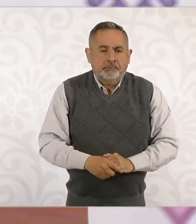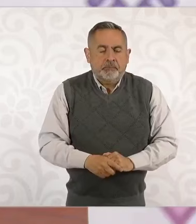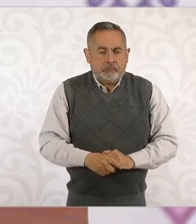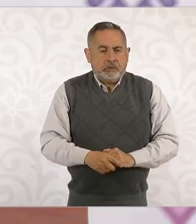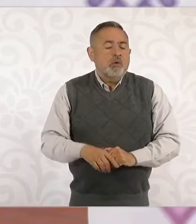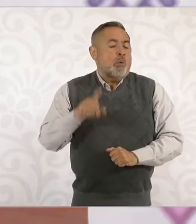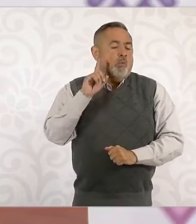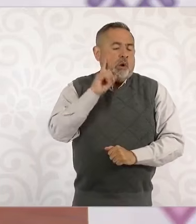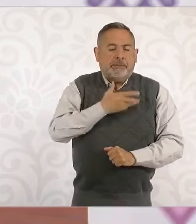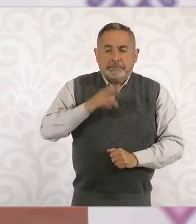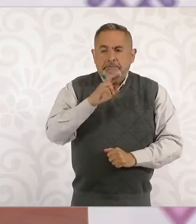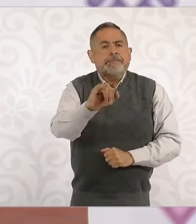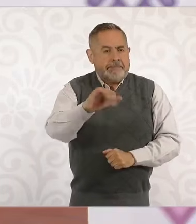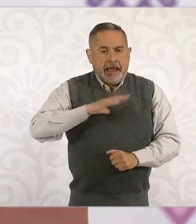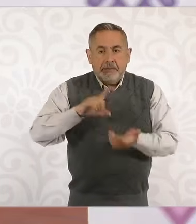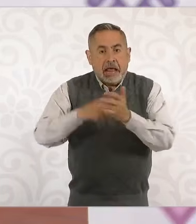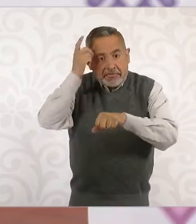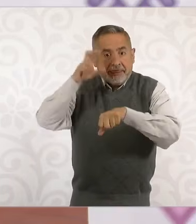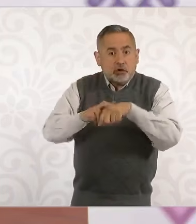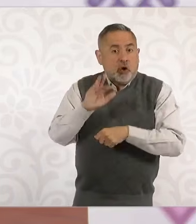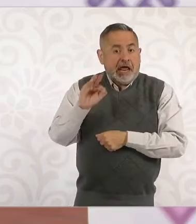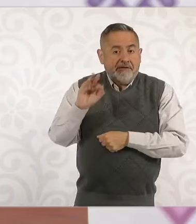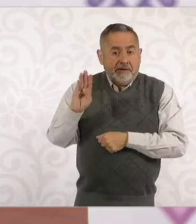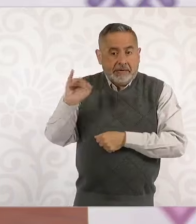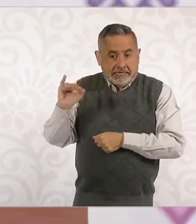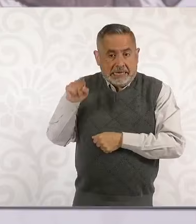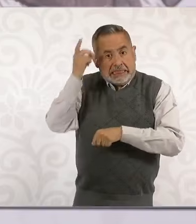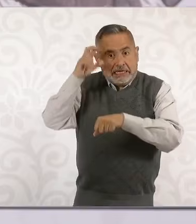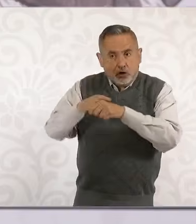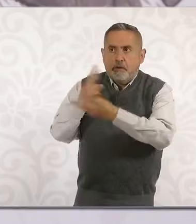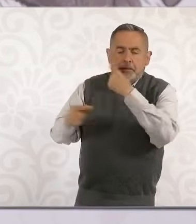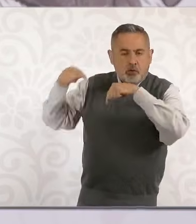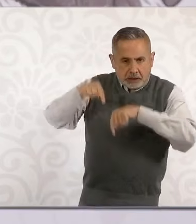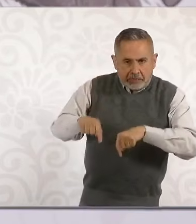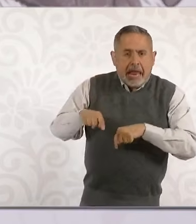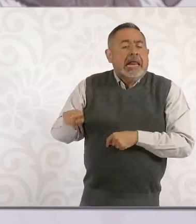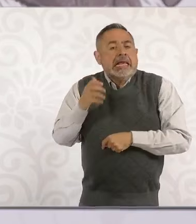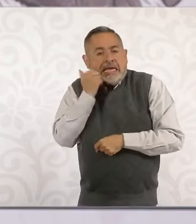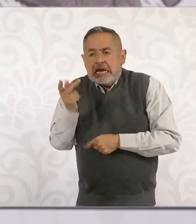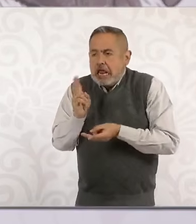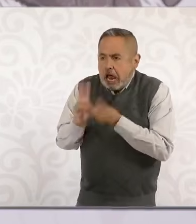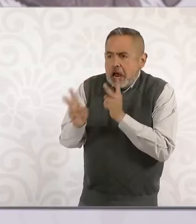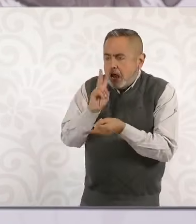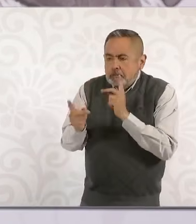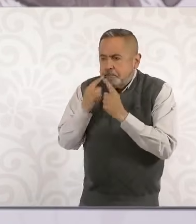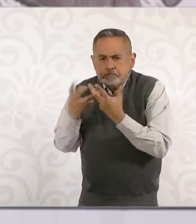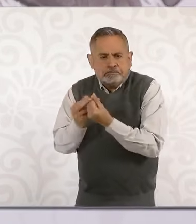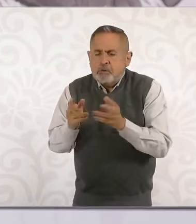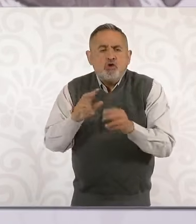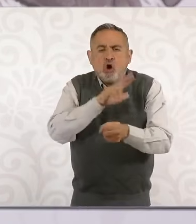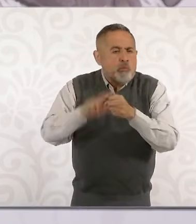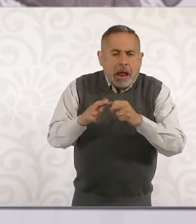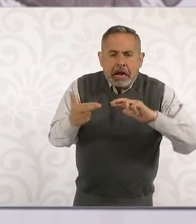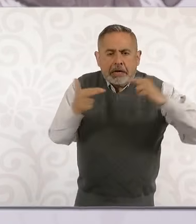FBI. Tenía planeado desde hace tiempo venir a México y tener una serie de reuniones como parte de este